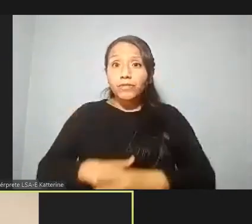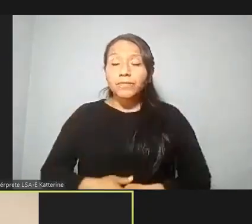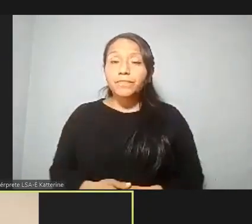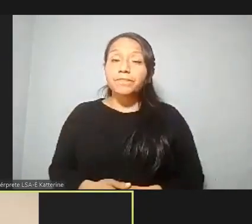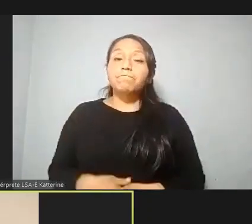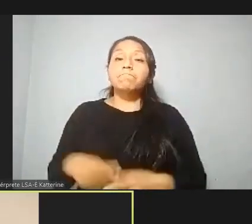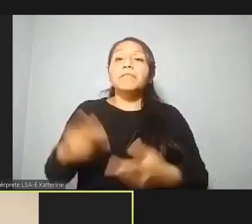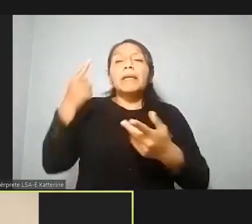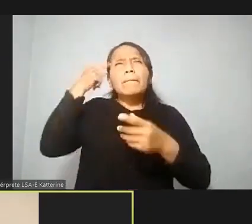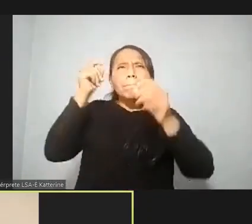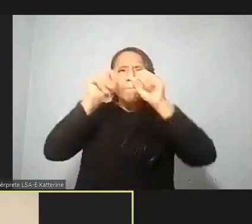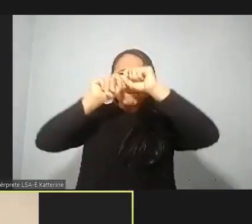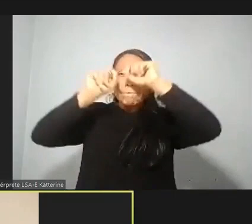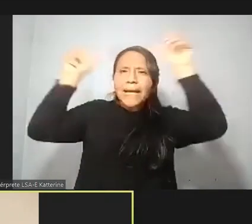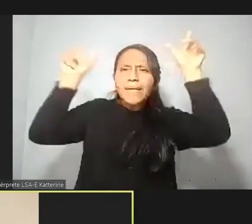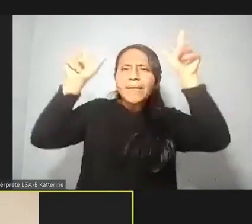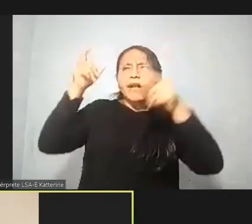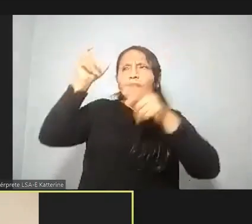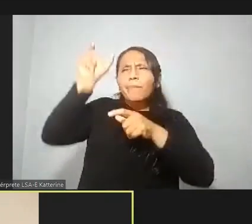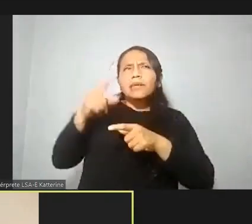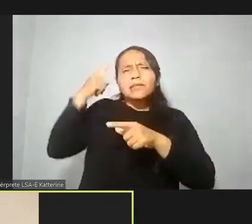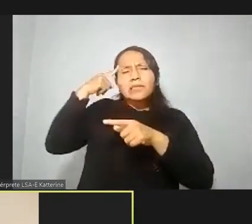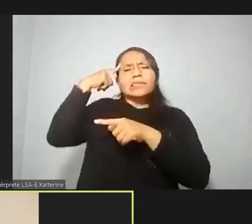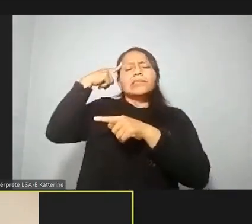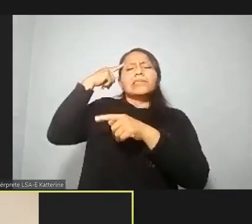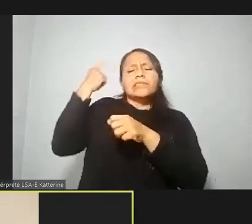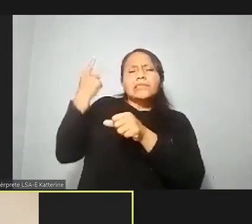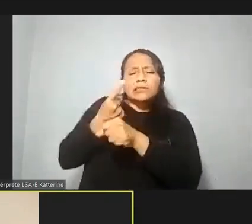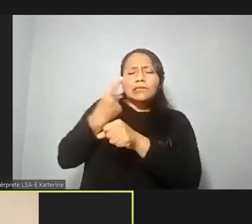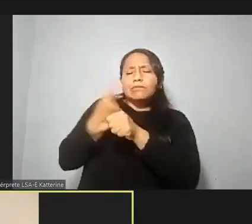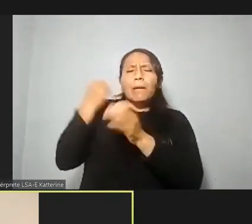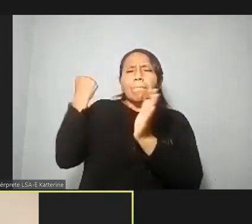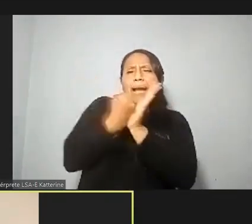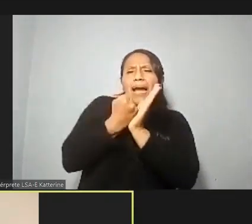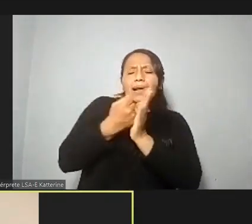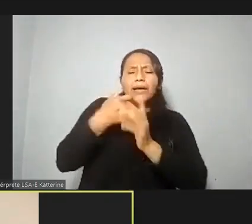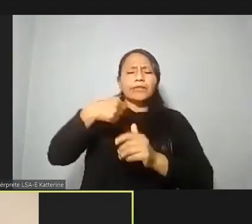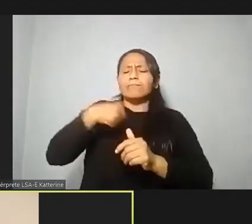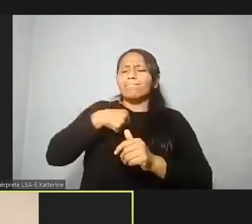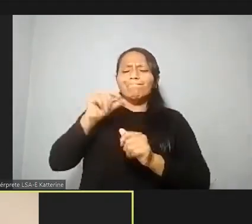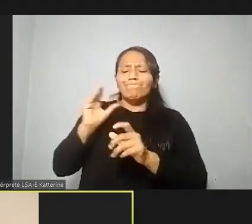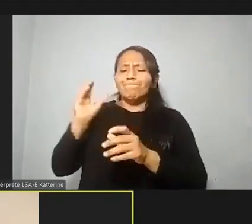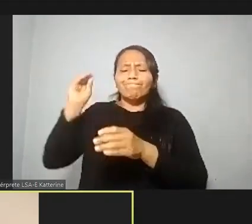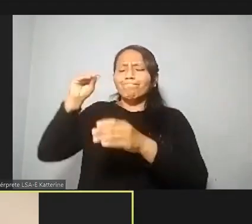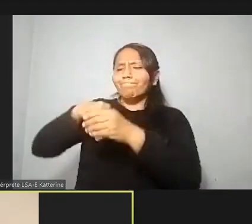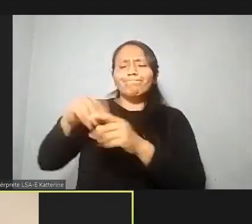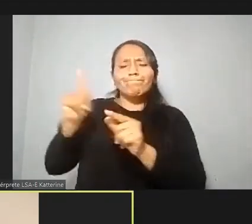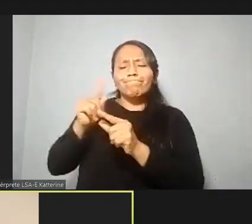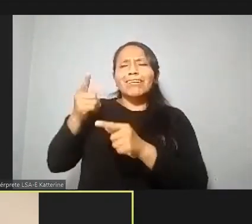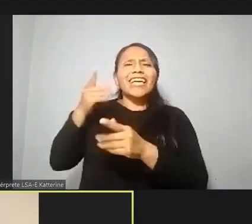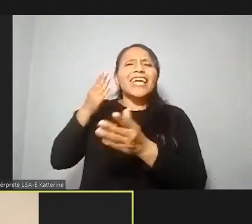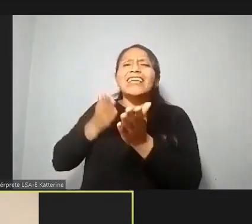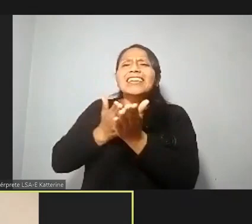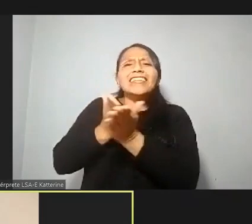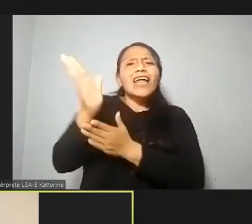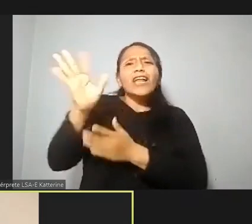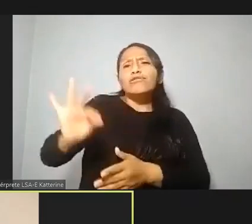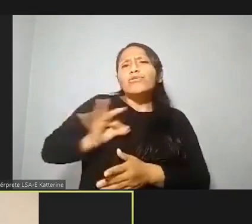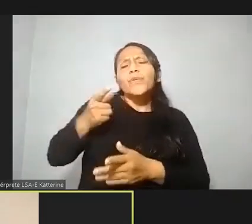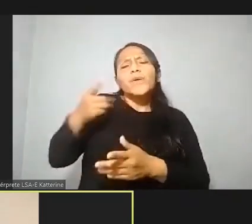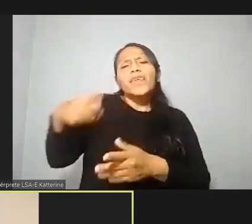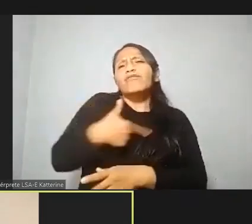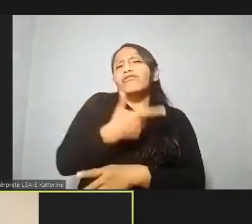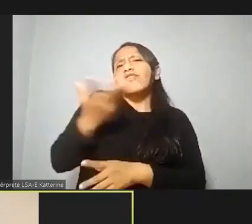imaginario en la persona de invalidez, de no pertenencia, que luego va a afectar al resto de su vida social y a su propia